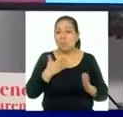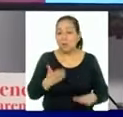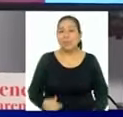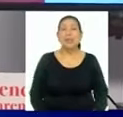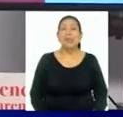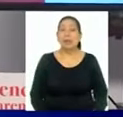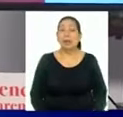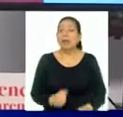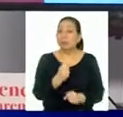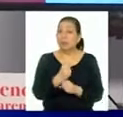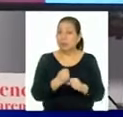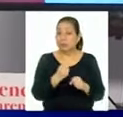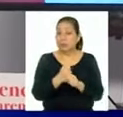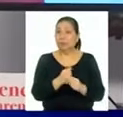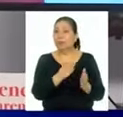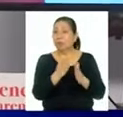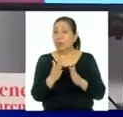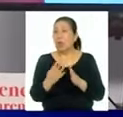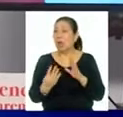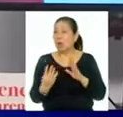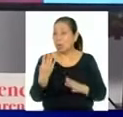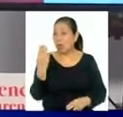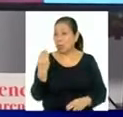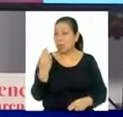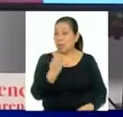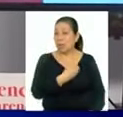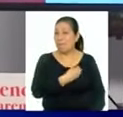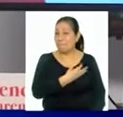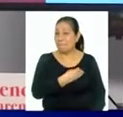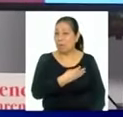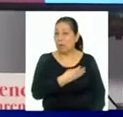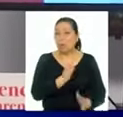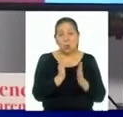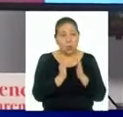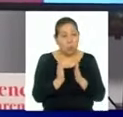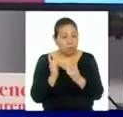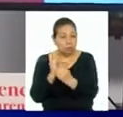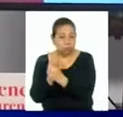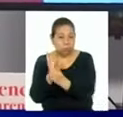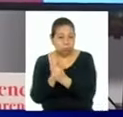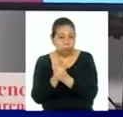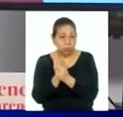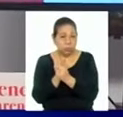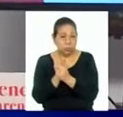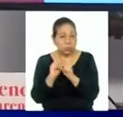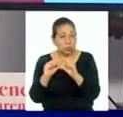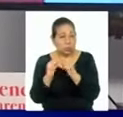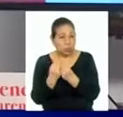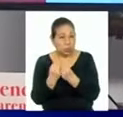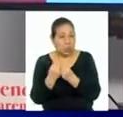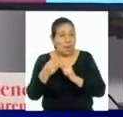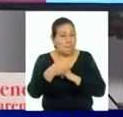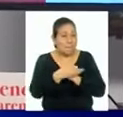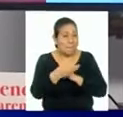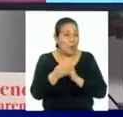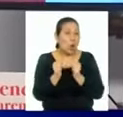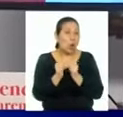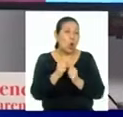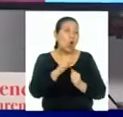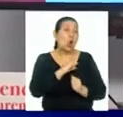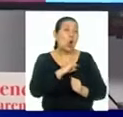Eliche y otros ministros el día 14 de mayo para coordinar directamente con las organizaciones regionales, con